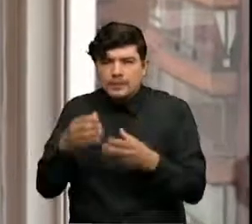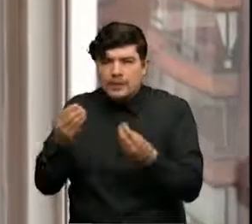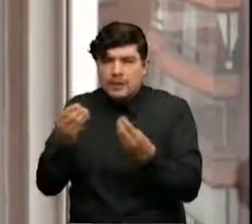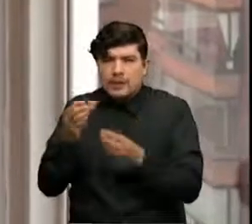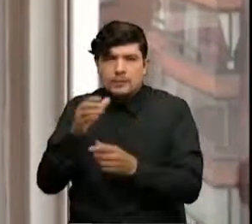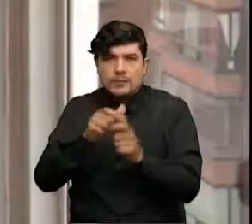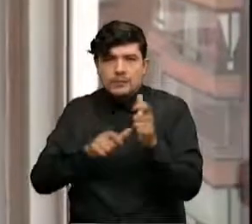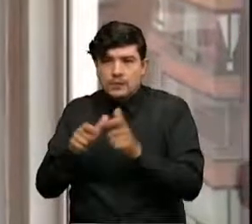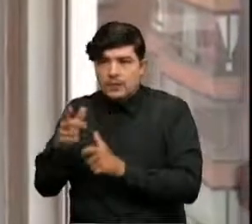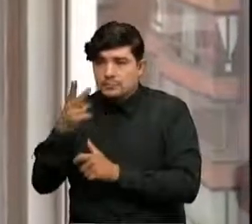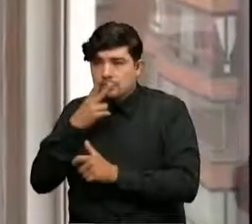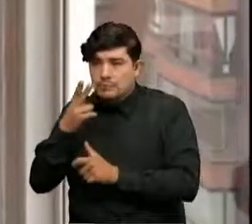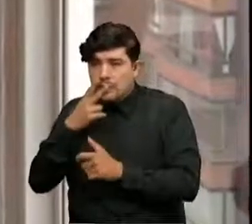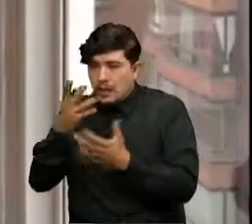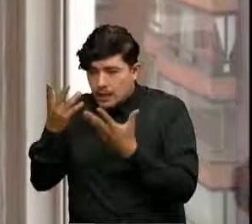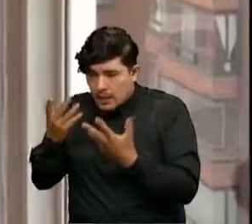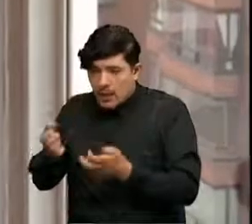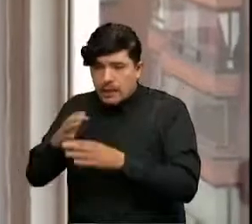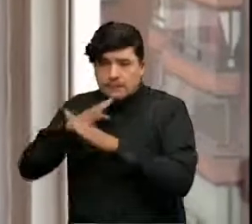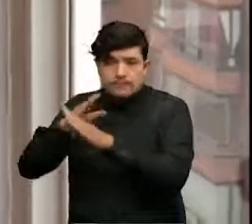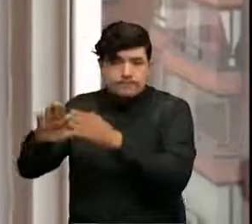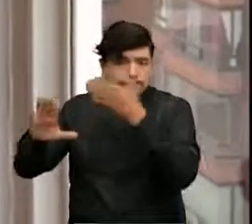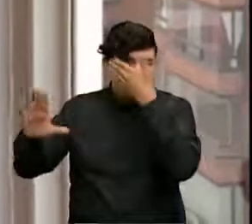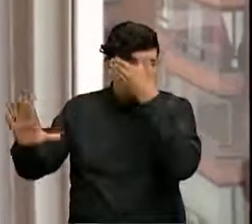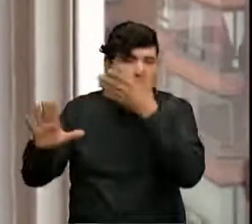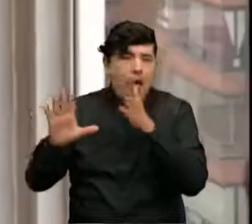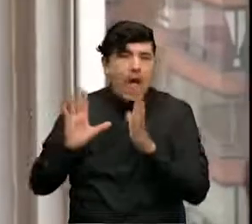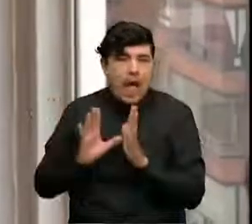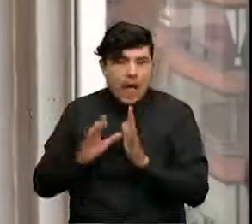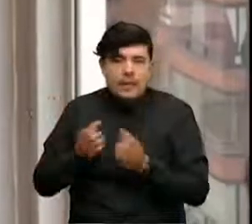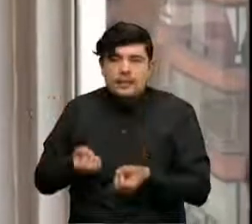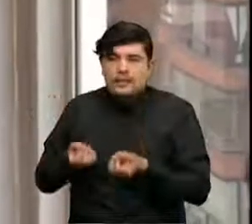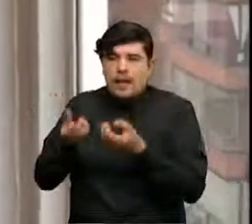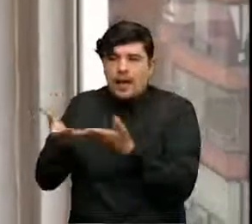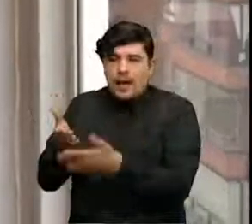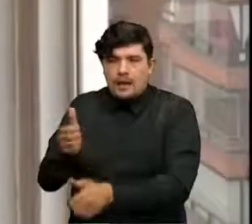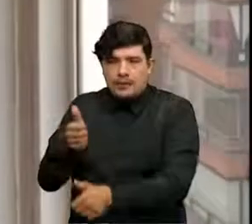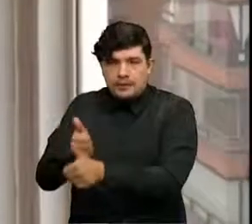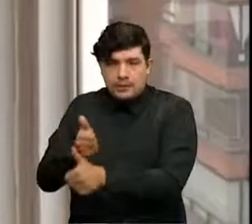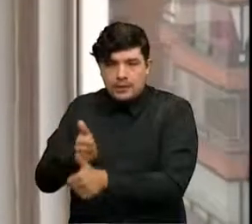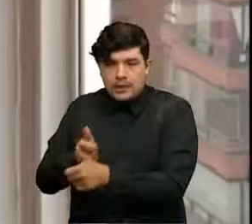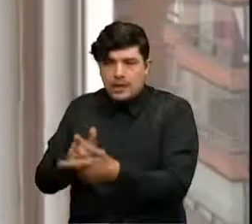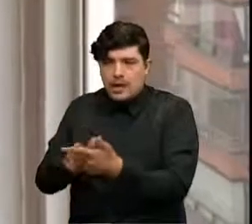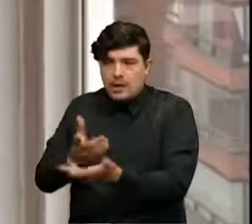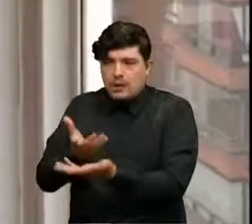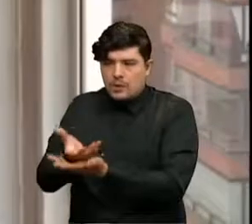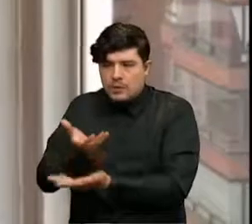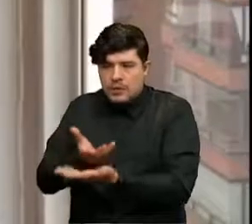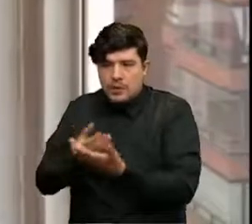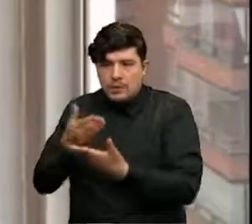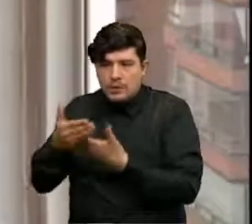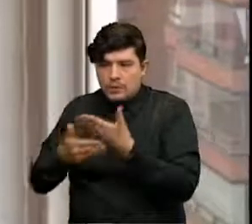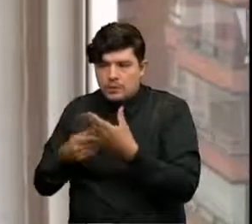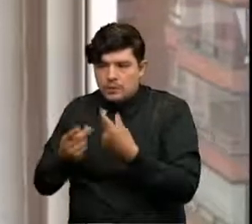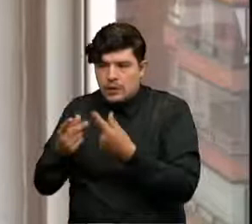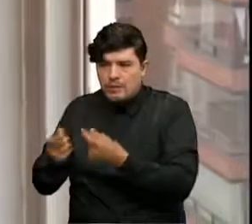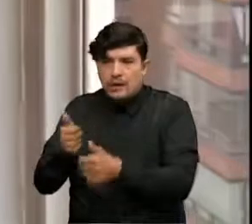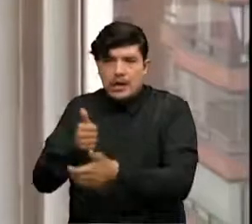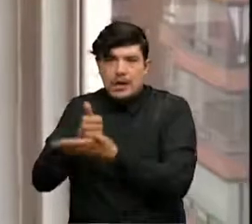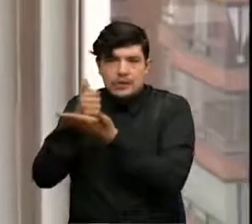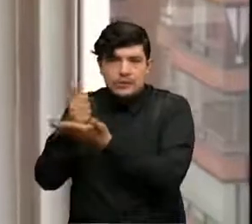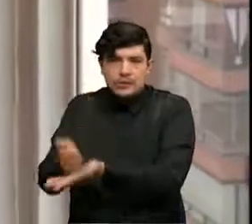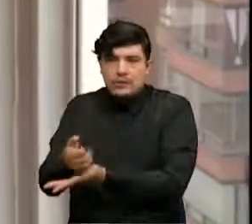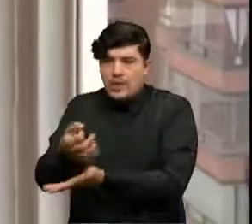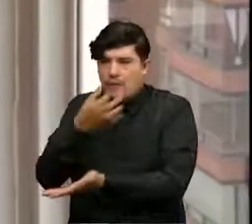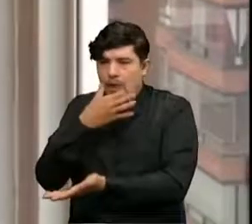fumadores que quieran dejar de fumar, que van a recibir consejería rápida y ayuda farmacológica en los